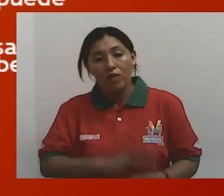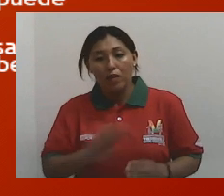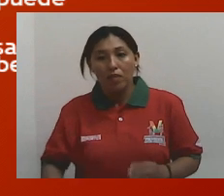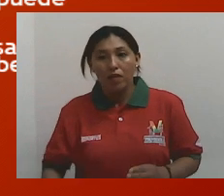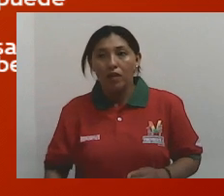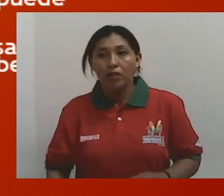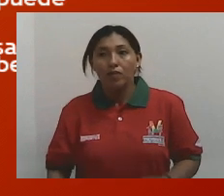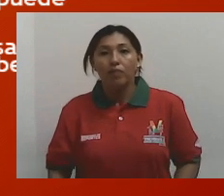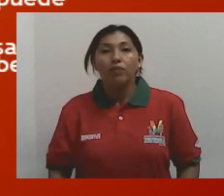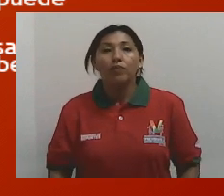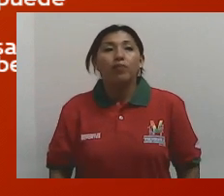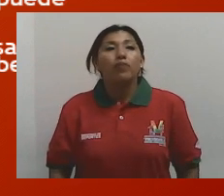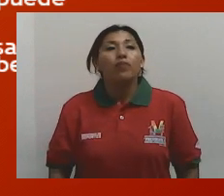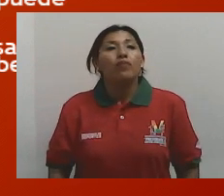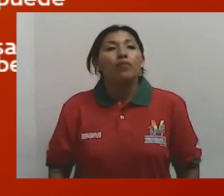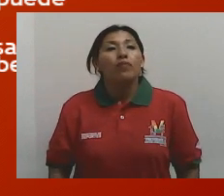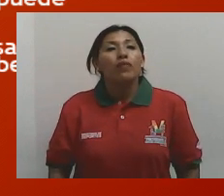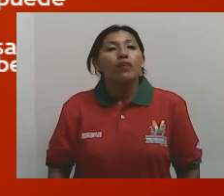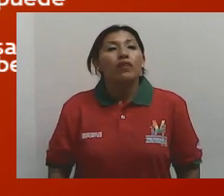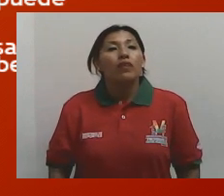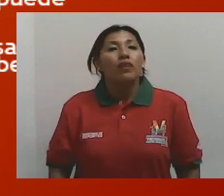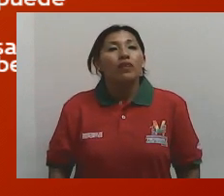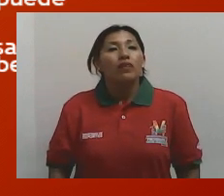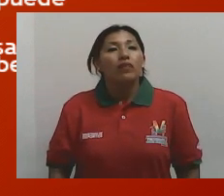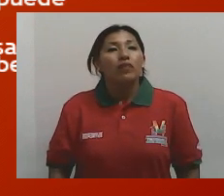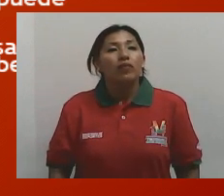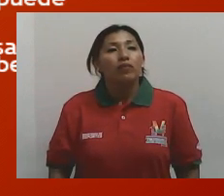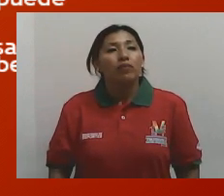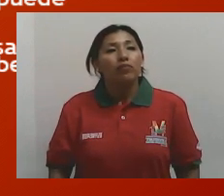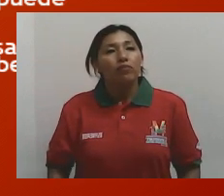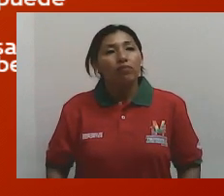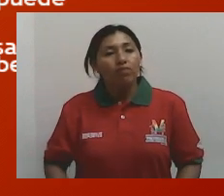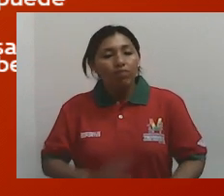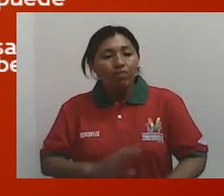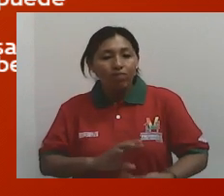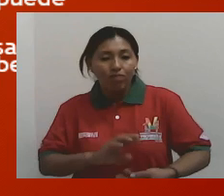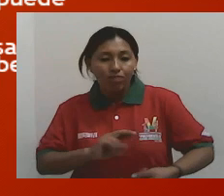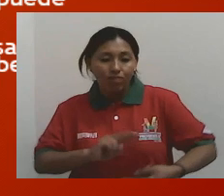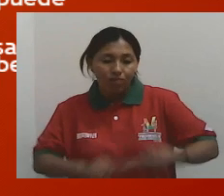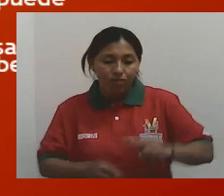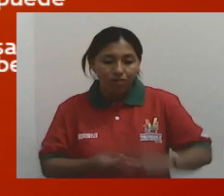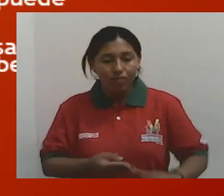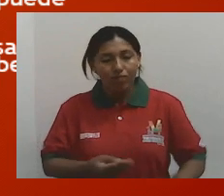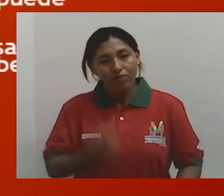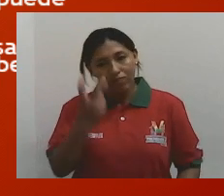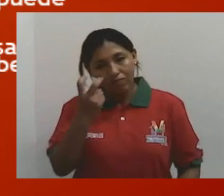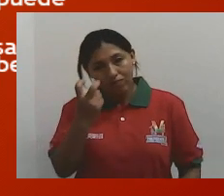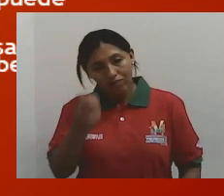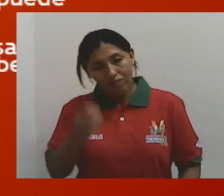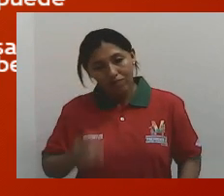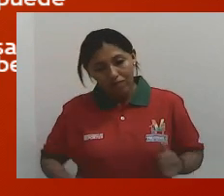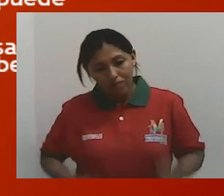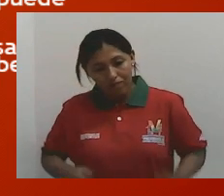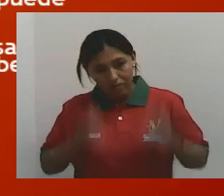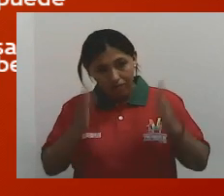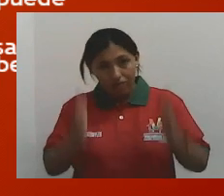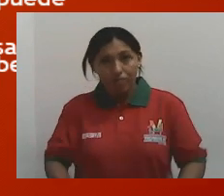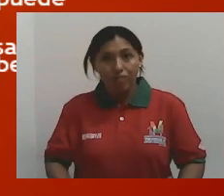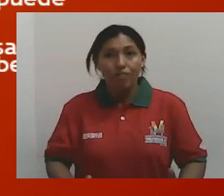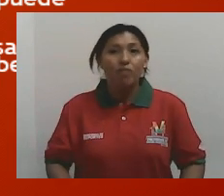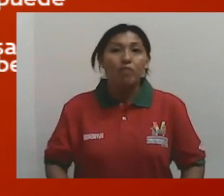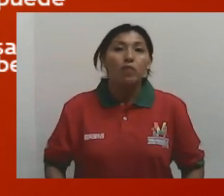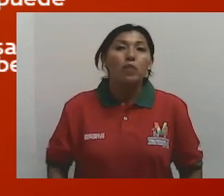esa situación, lo que se hace es de contar con 12 jugadores. ¿Qué involucra eso? Que